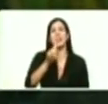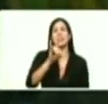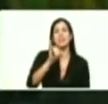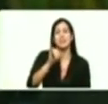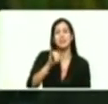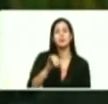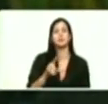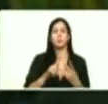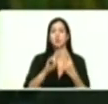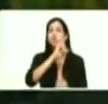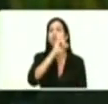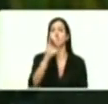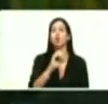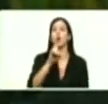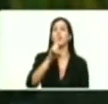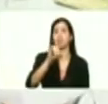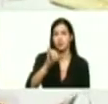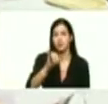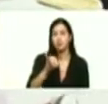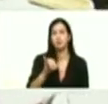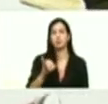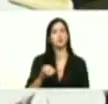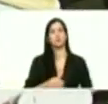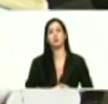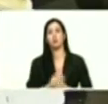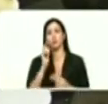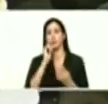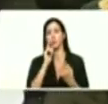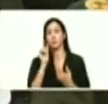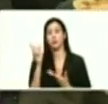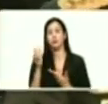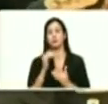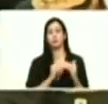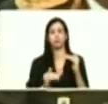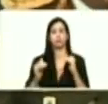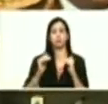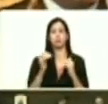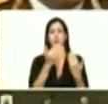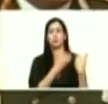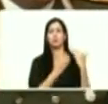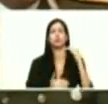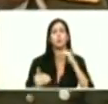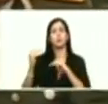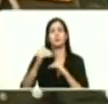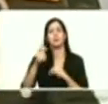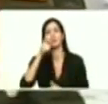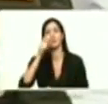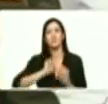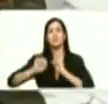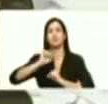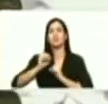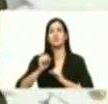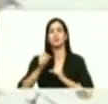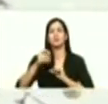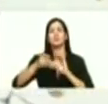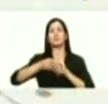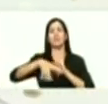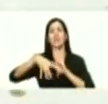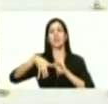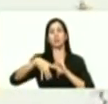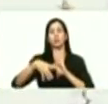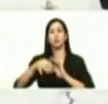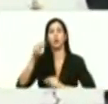todas las SODI del superintendente nacional de defensa de los derechos socioeconómicos economista William